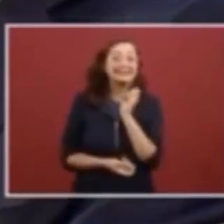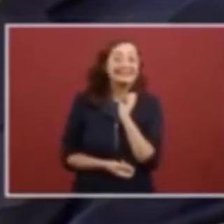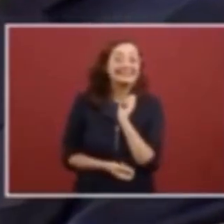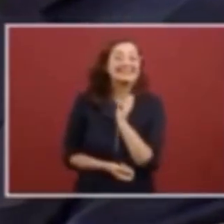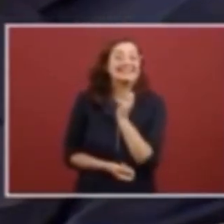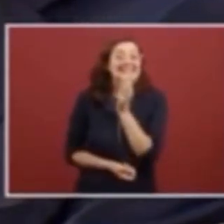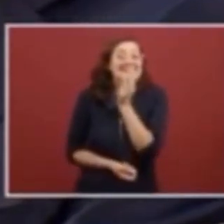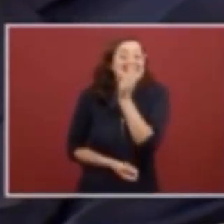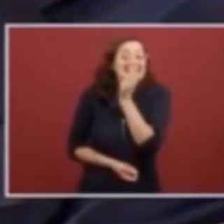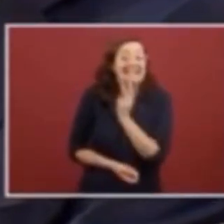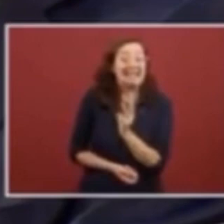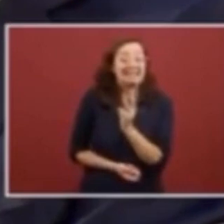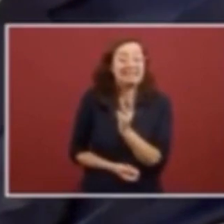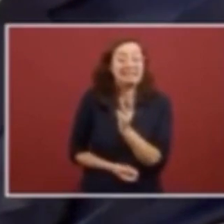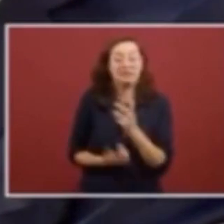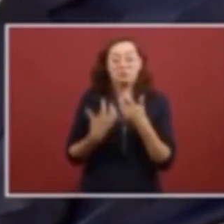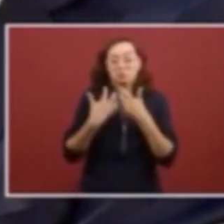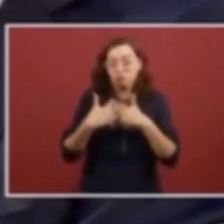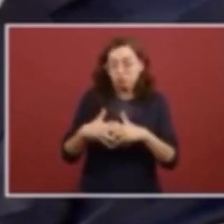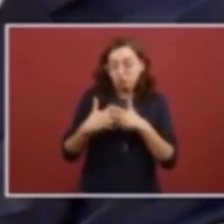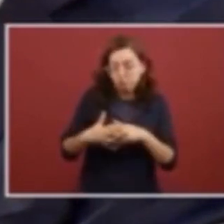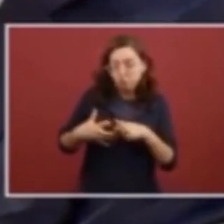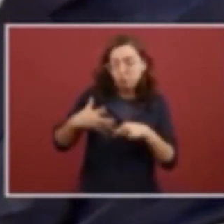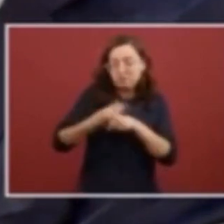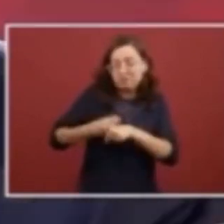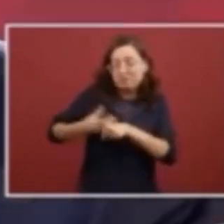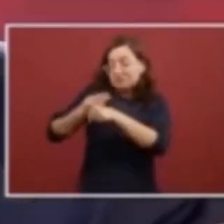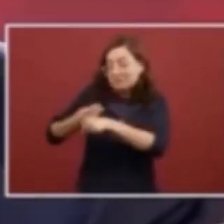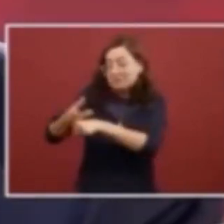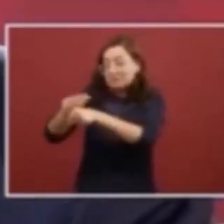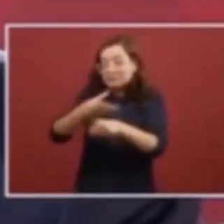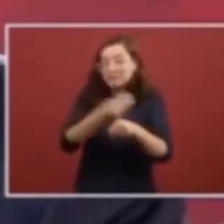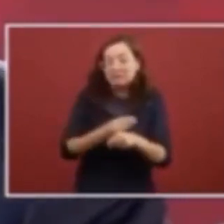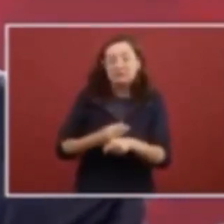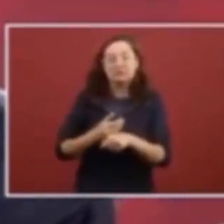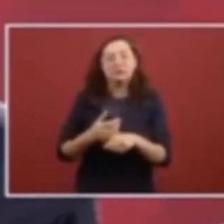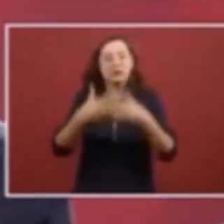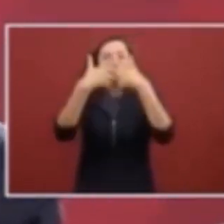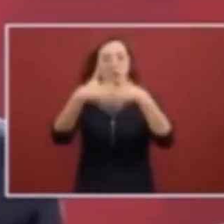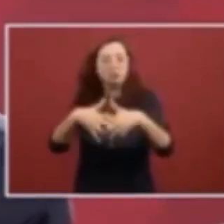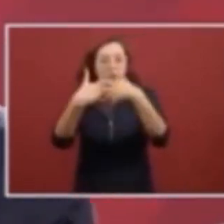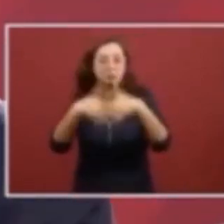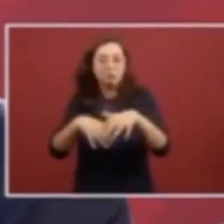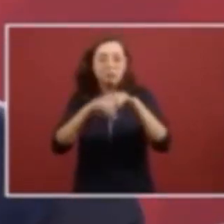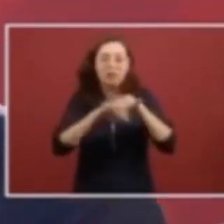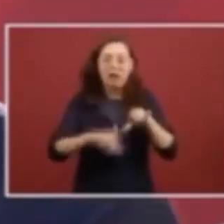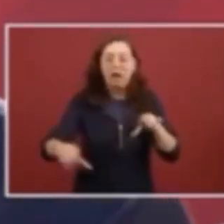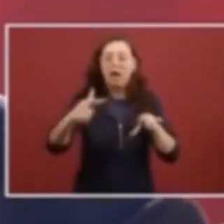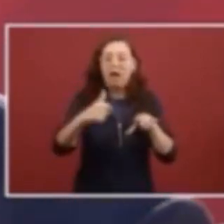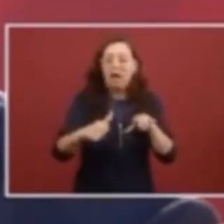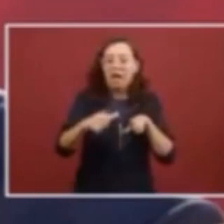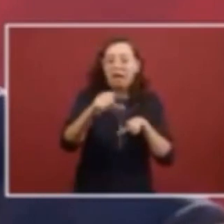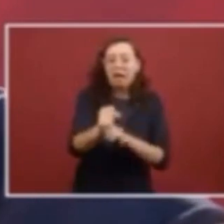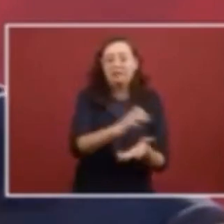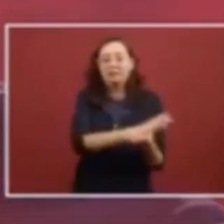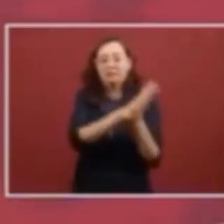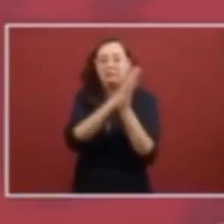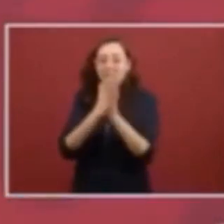para hacer procesar el gas y tener la materia prima